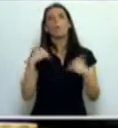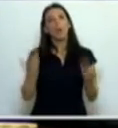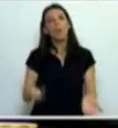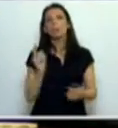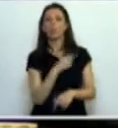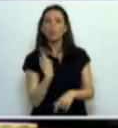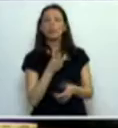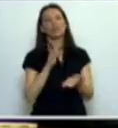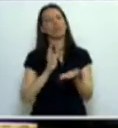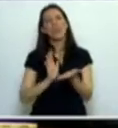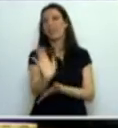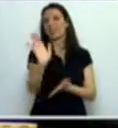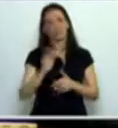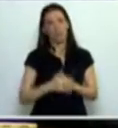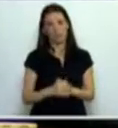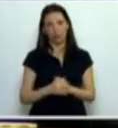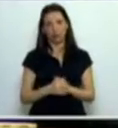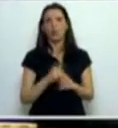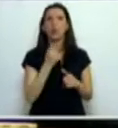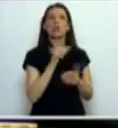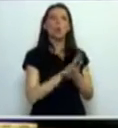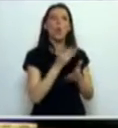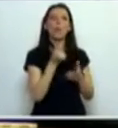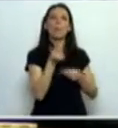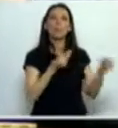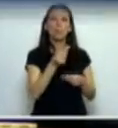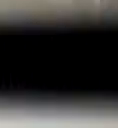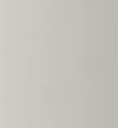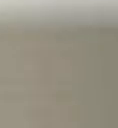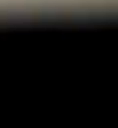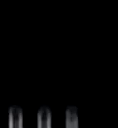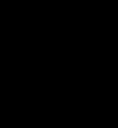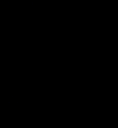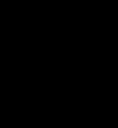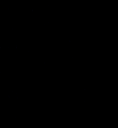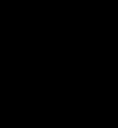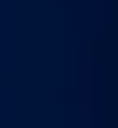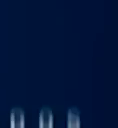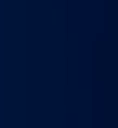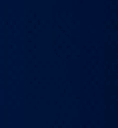rechazamos otra vez respecto del presupuesto 2013. Gracias. Muy bien, gracias.